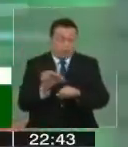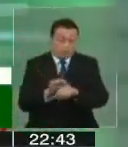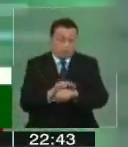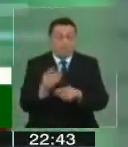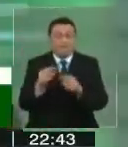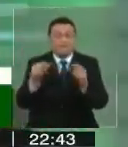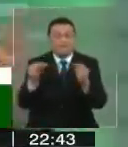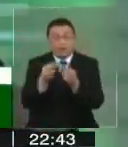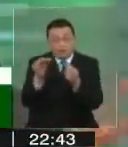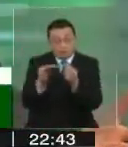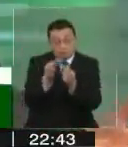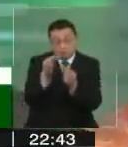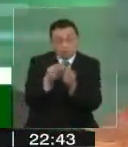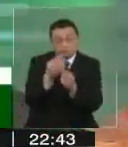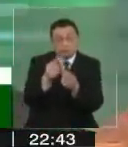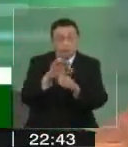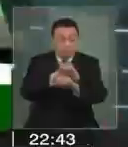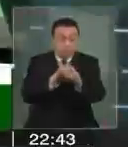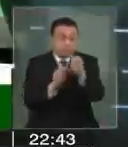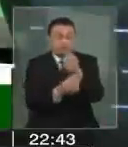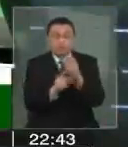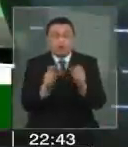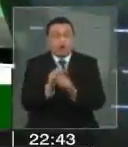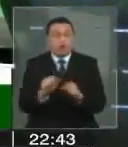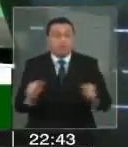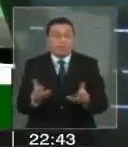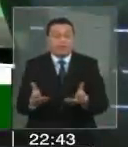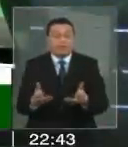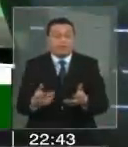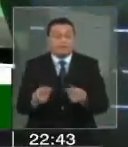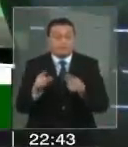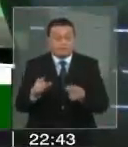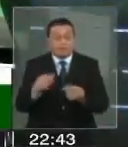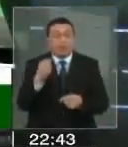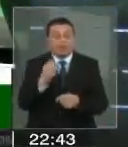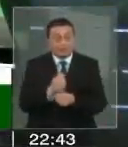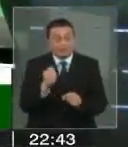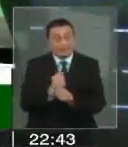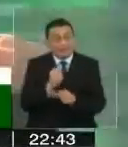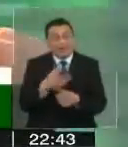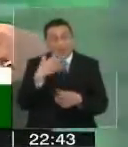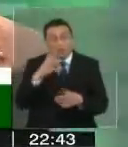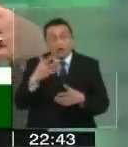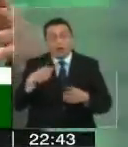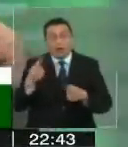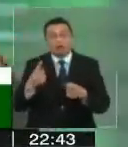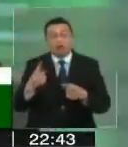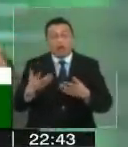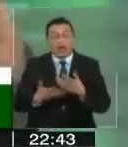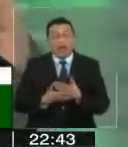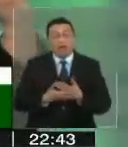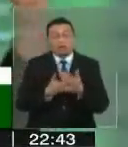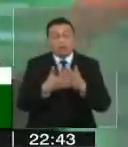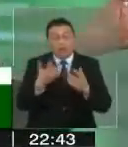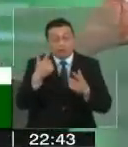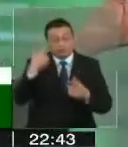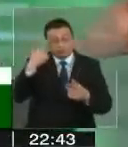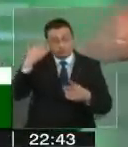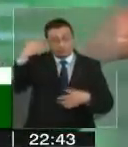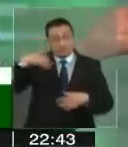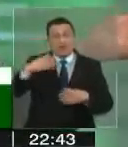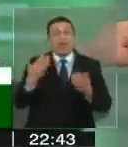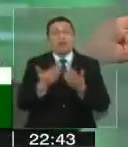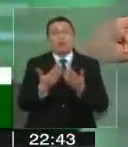fideo. Ese es su nivel de aprendizaje. Pablo está trabajando, aprendiendo autoayuda, que es una área del aprendizaje en la